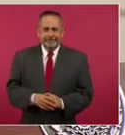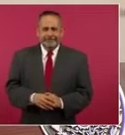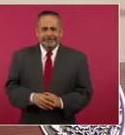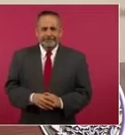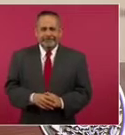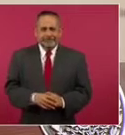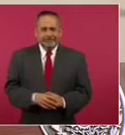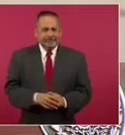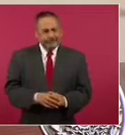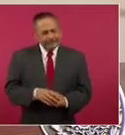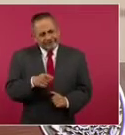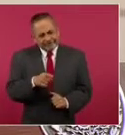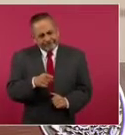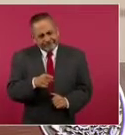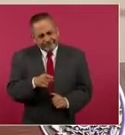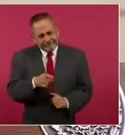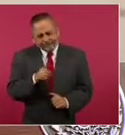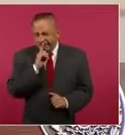churro